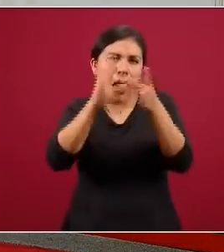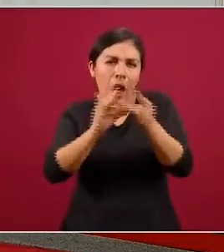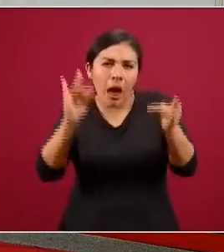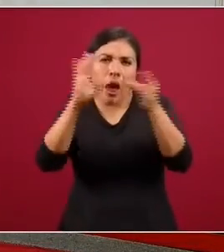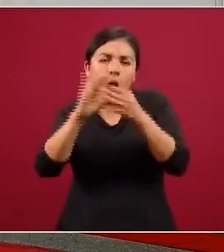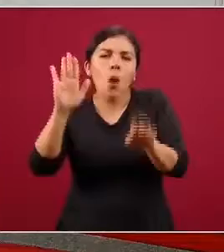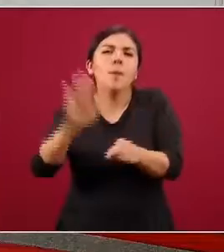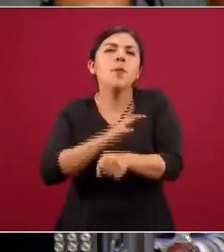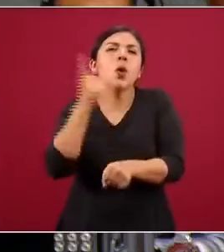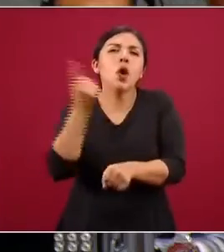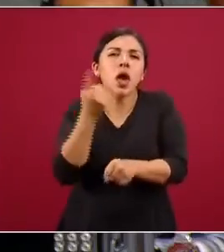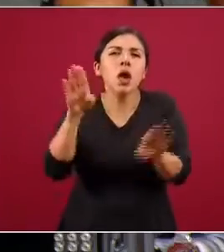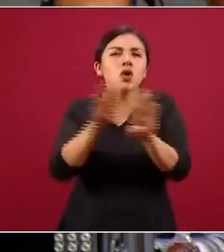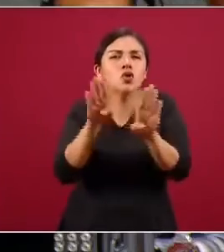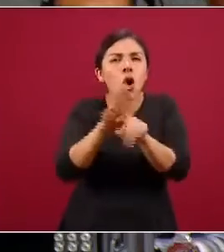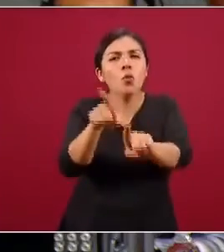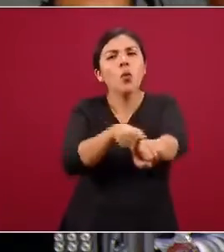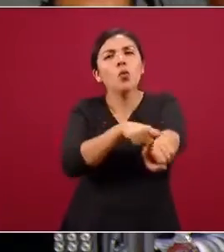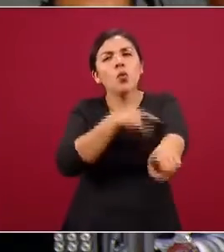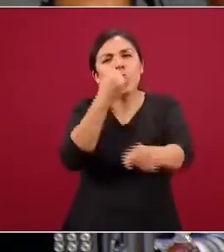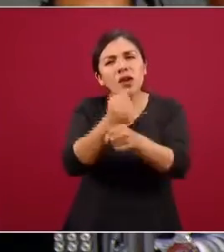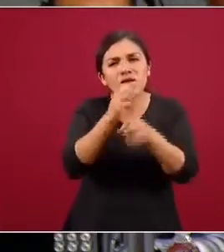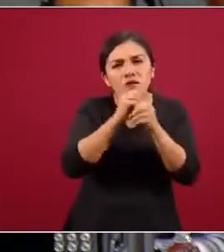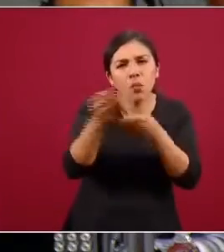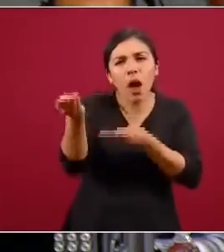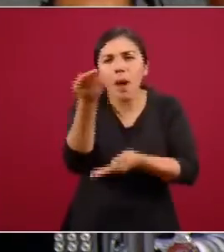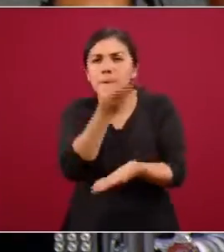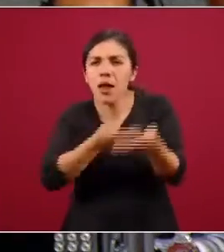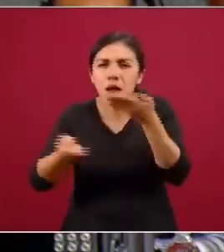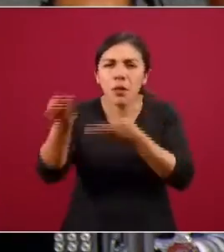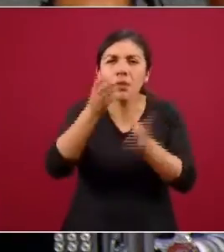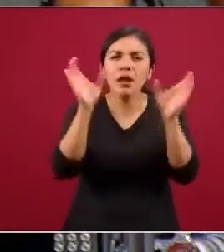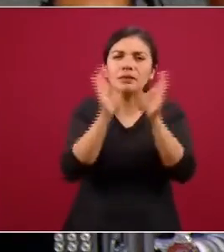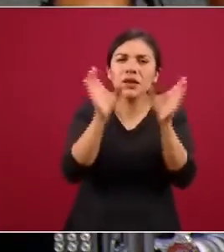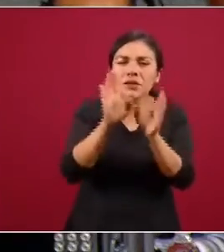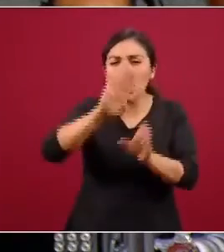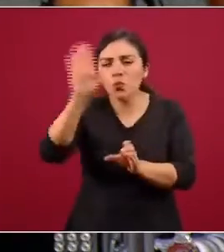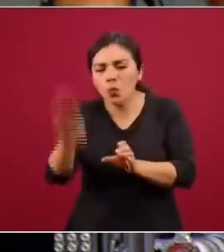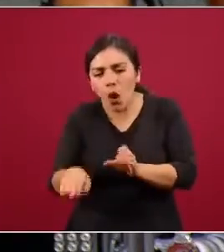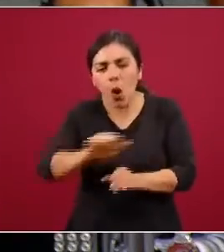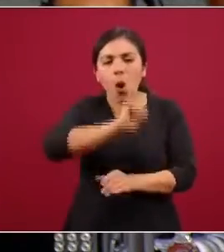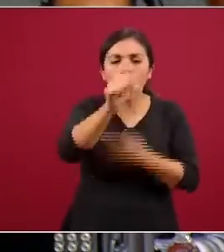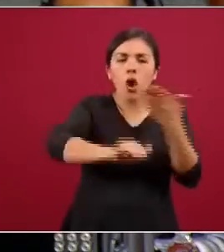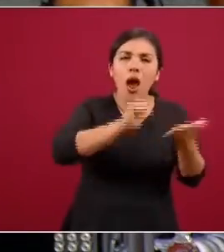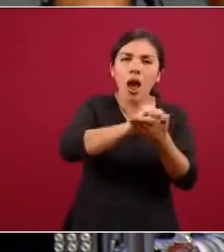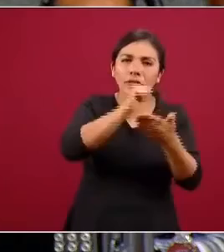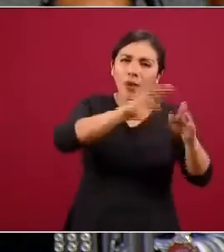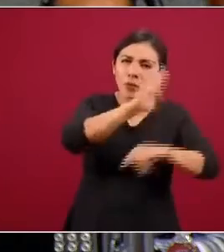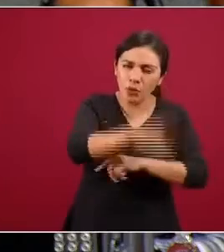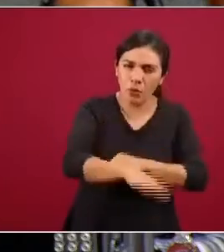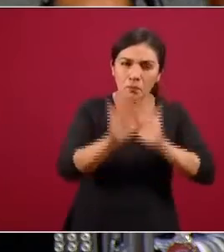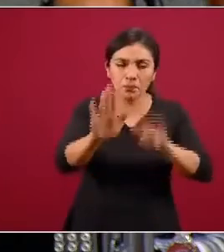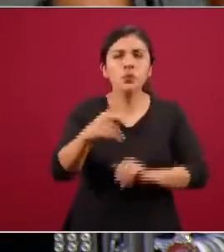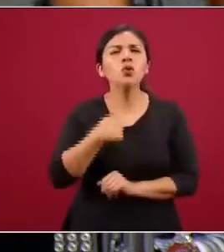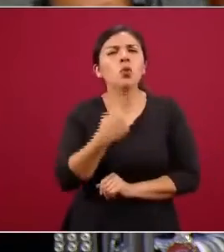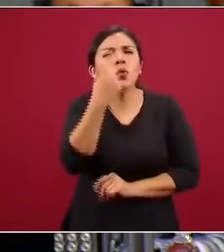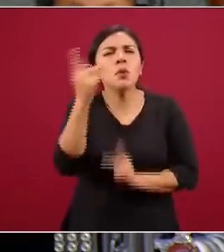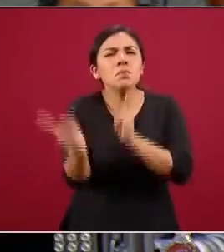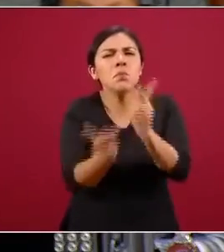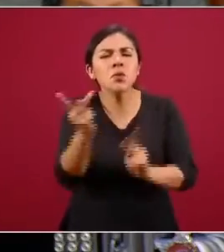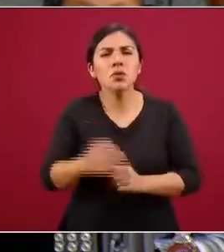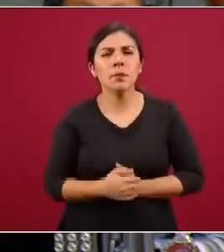respecto el trayecto que lleva la diferencia entre lo que es el certificado de función y el acta de función. Yo haría una